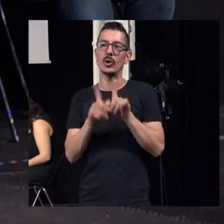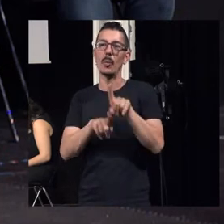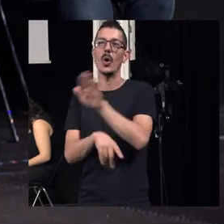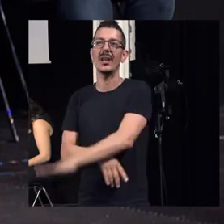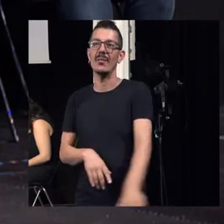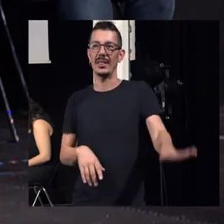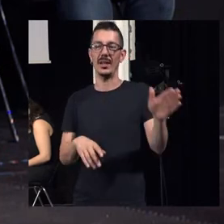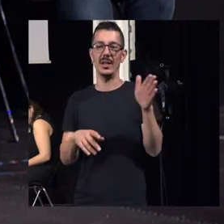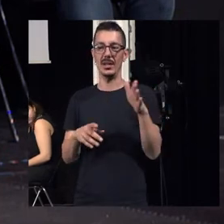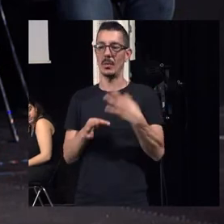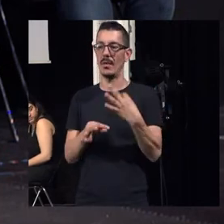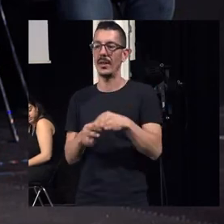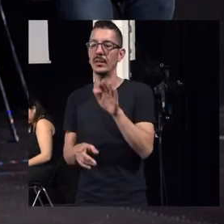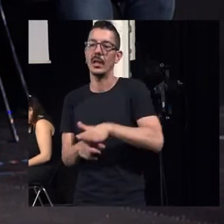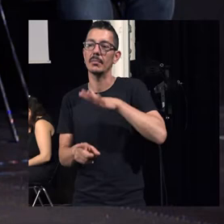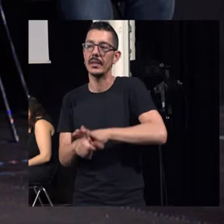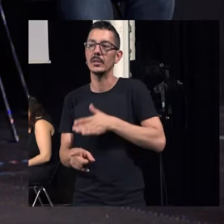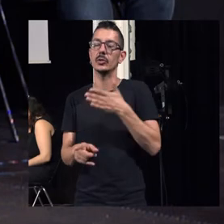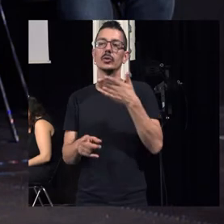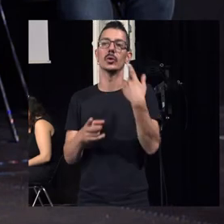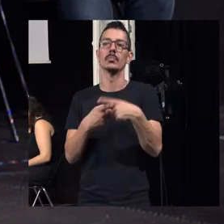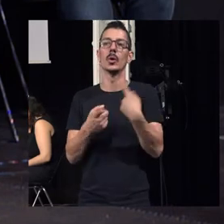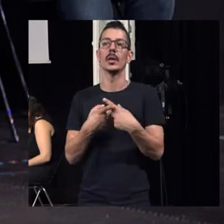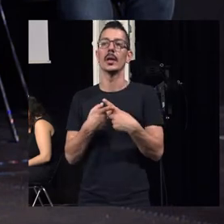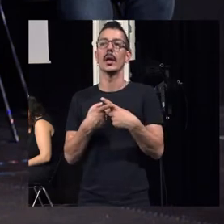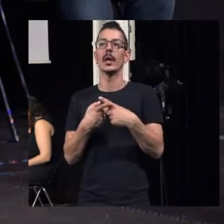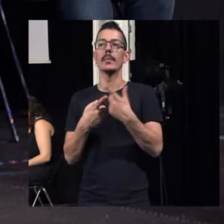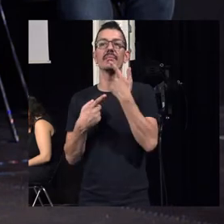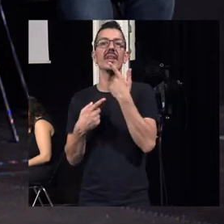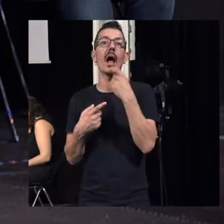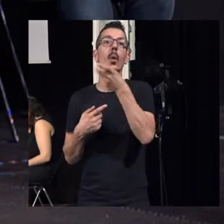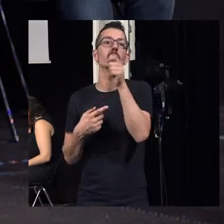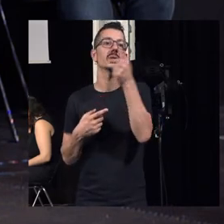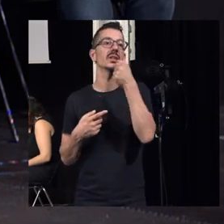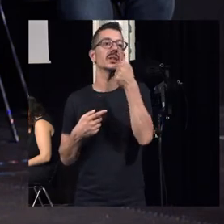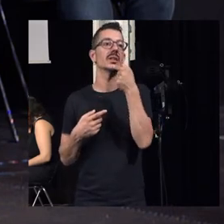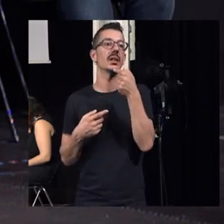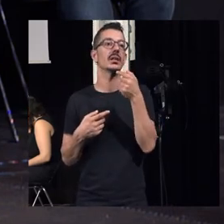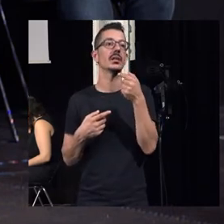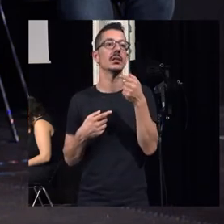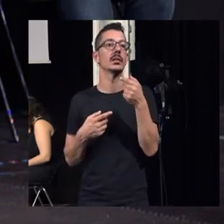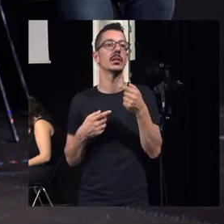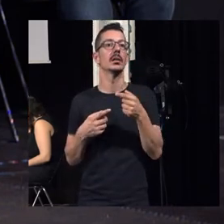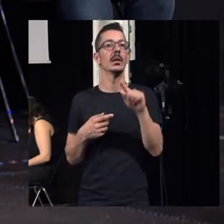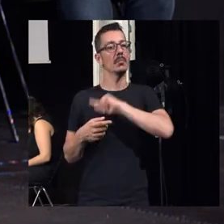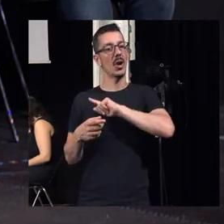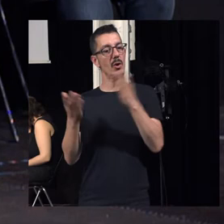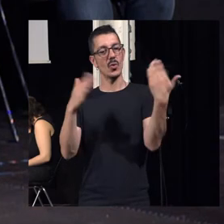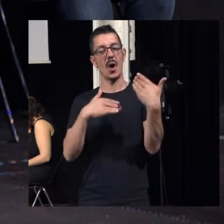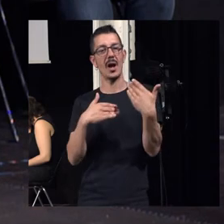porque hay quien cree que es indecente o es inmoral, o no tiene